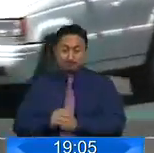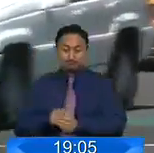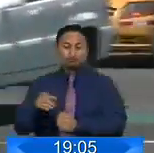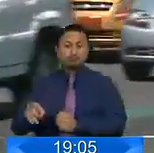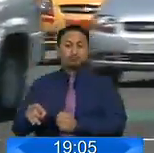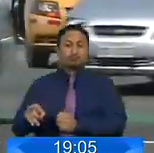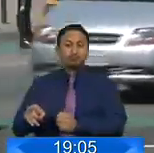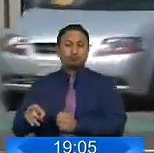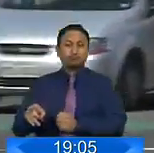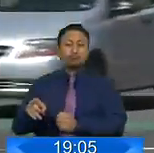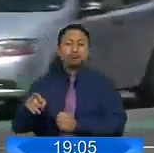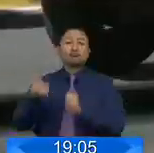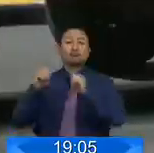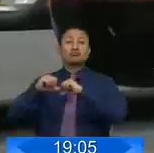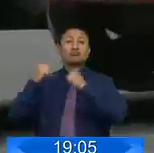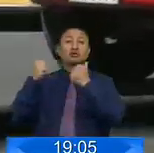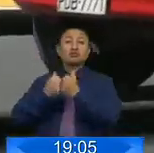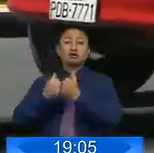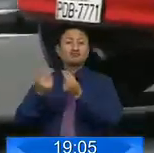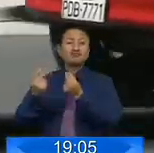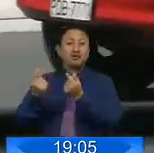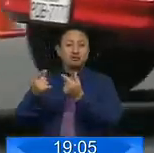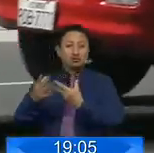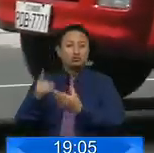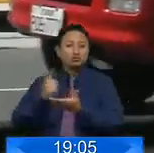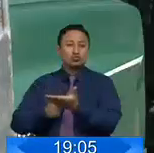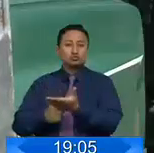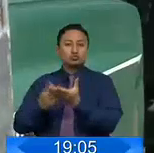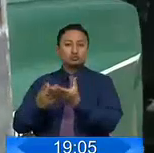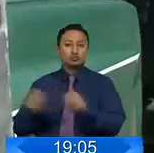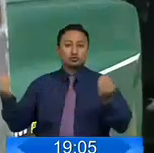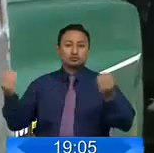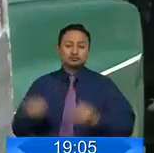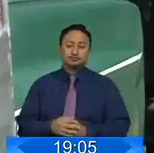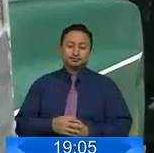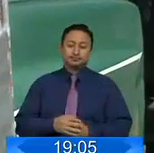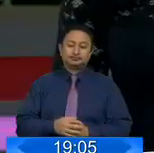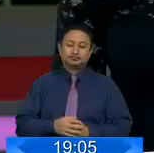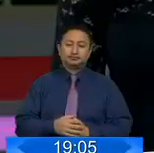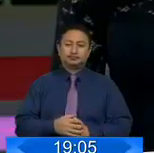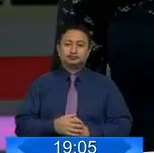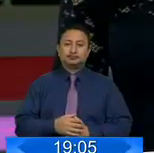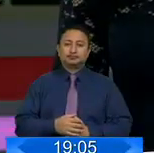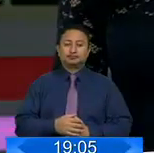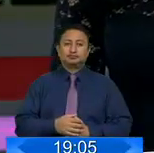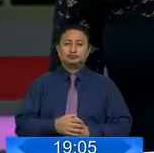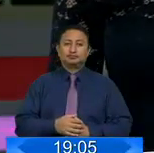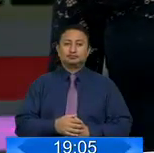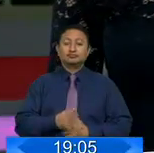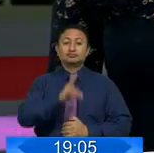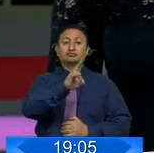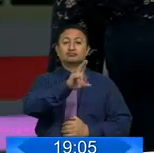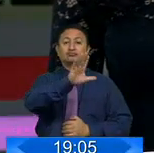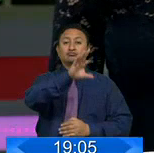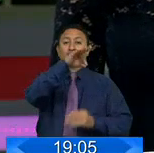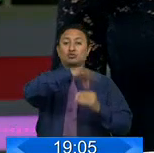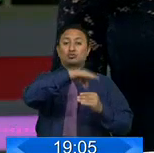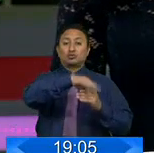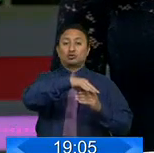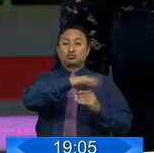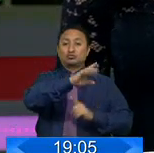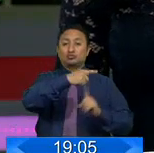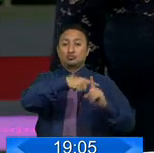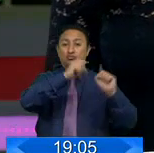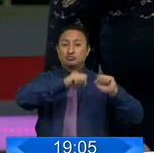evacuado de la Asamblea lo más pronto posible. Informó Javier Gallo. Con 75 votos afirmativos, el Pleno de